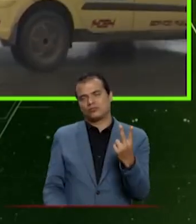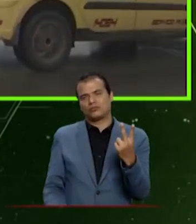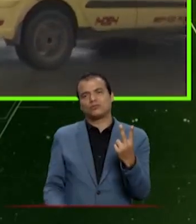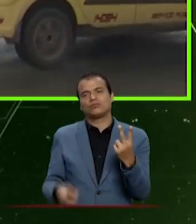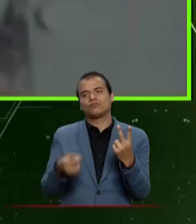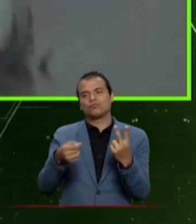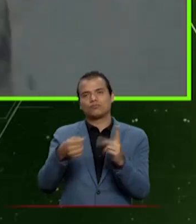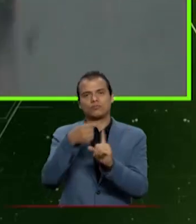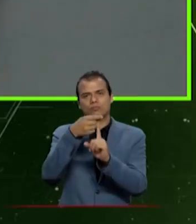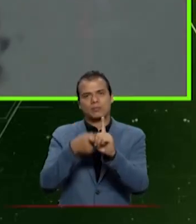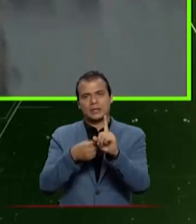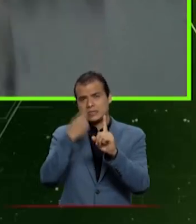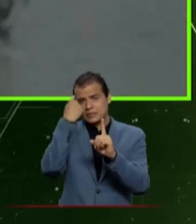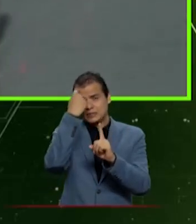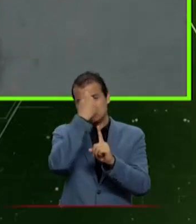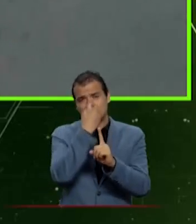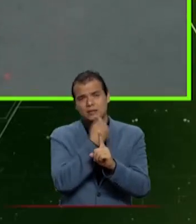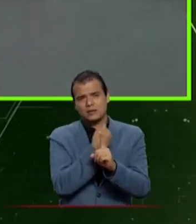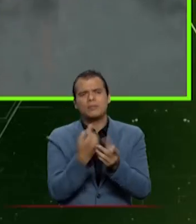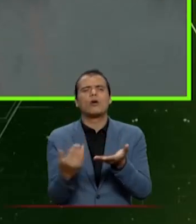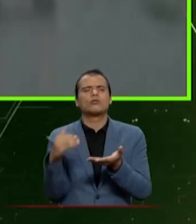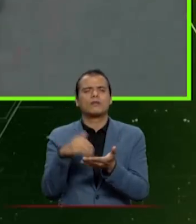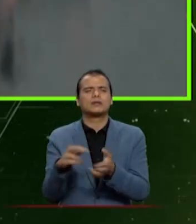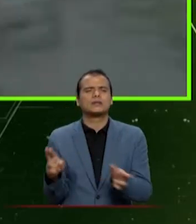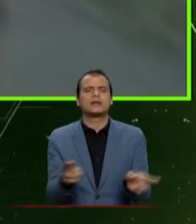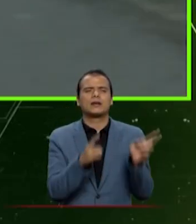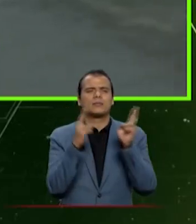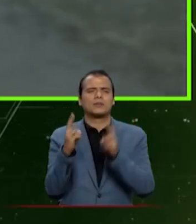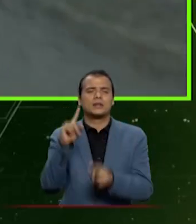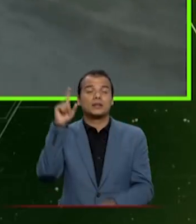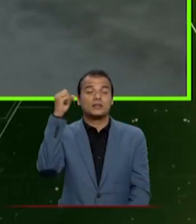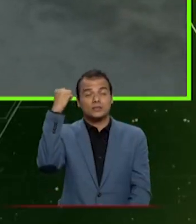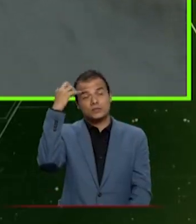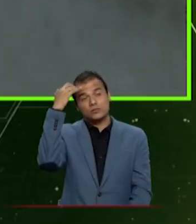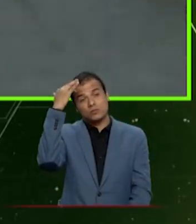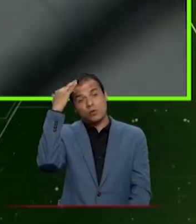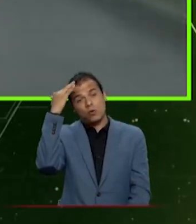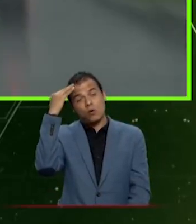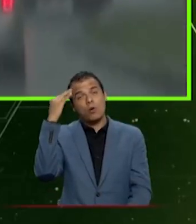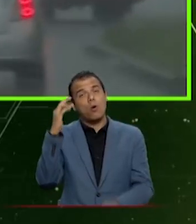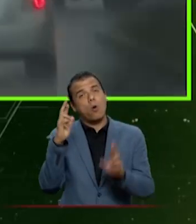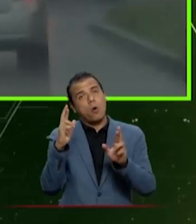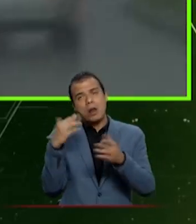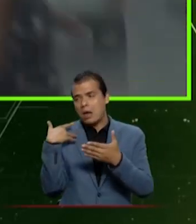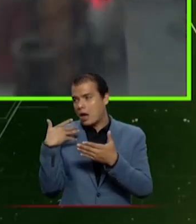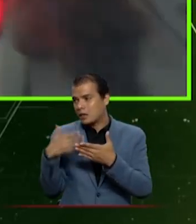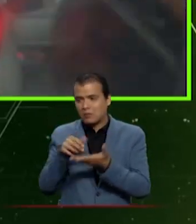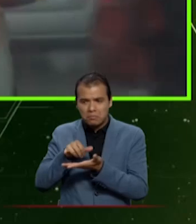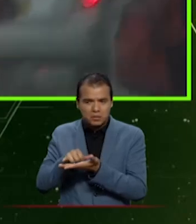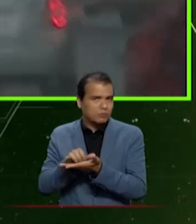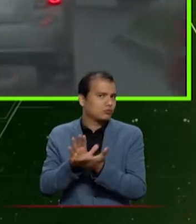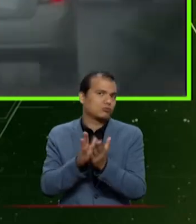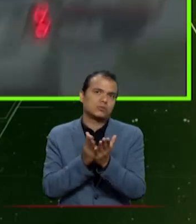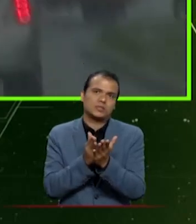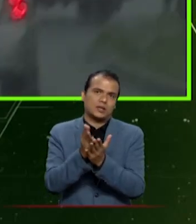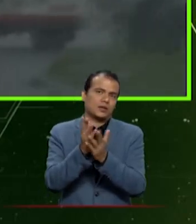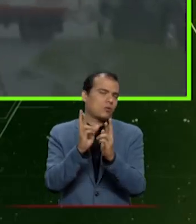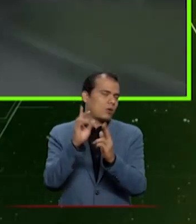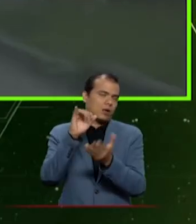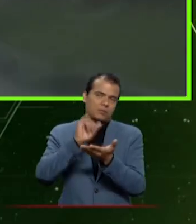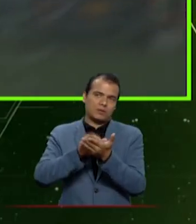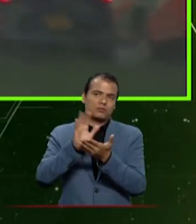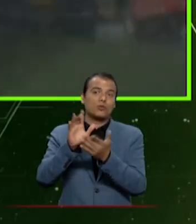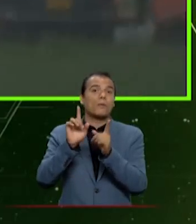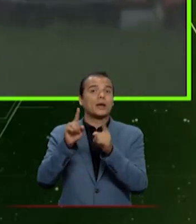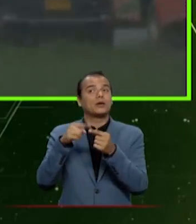seca del año la cual esperamos esté dentro de los promedios pero con la primera con la segunda temporada lluvia